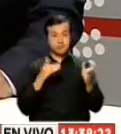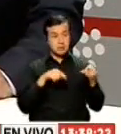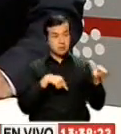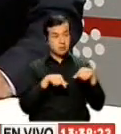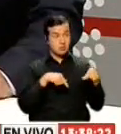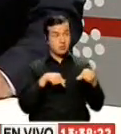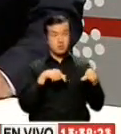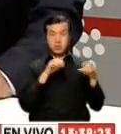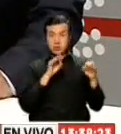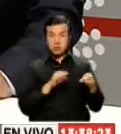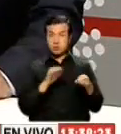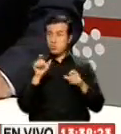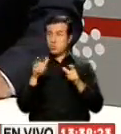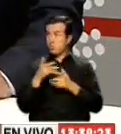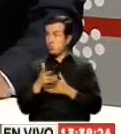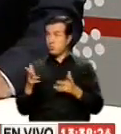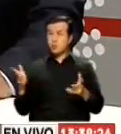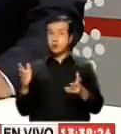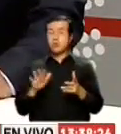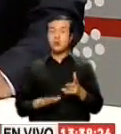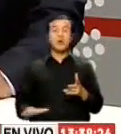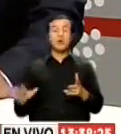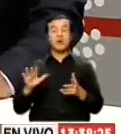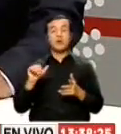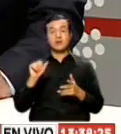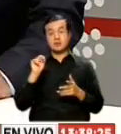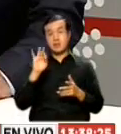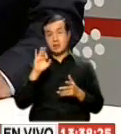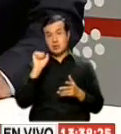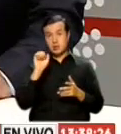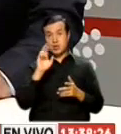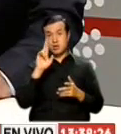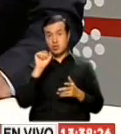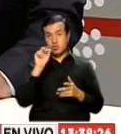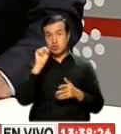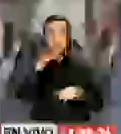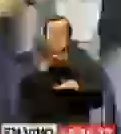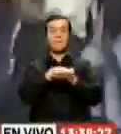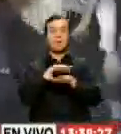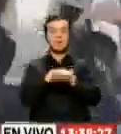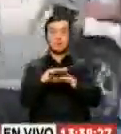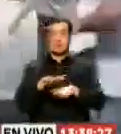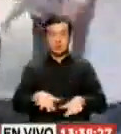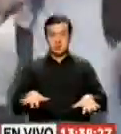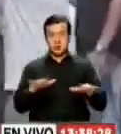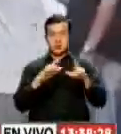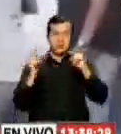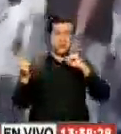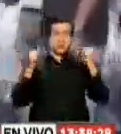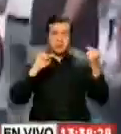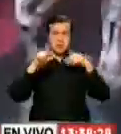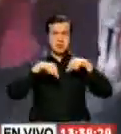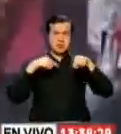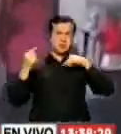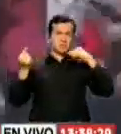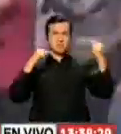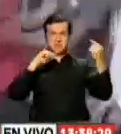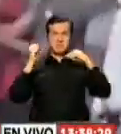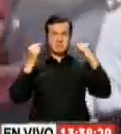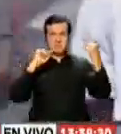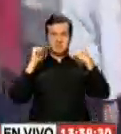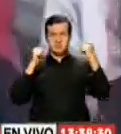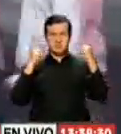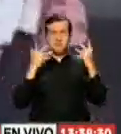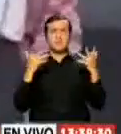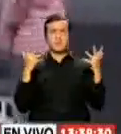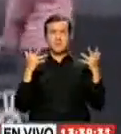transportistas legales e ilegales en los cantones Santa Rosa y Machala. Una riña entre transportistas formales e ilegales